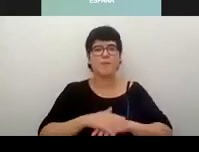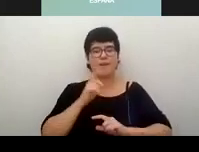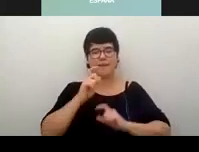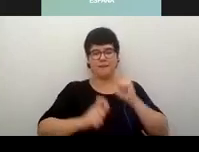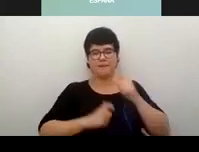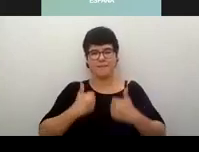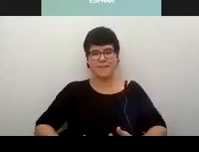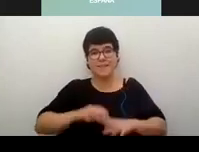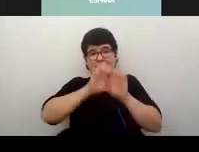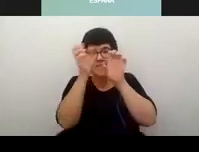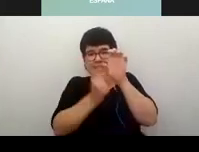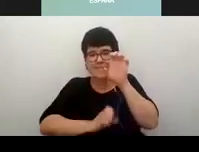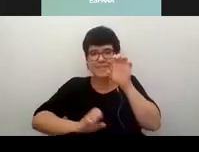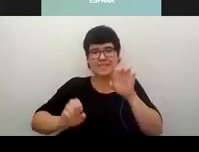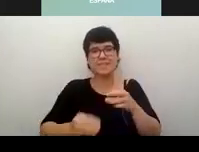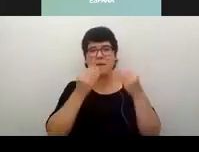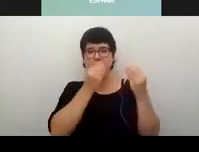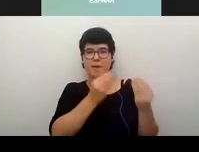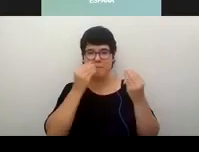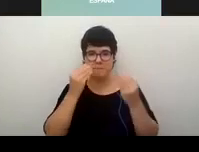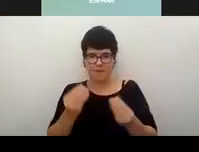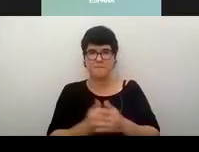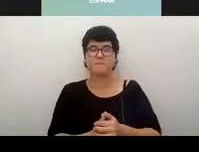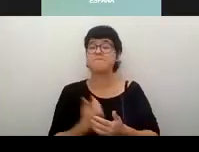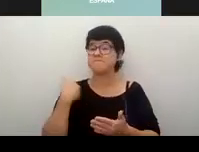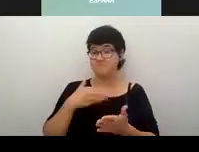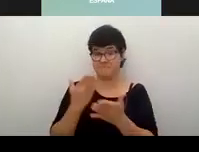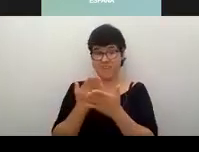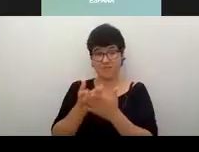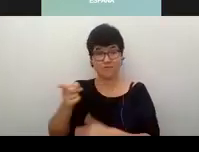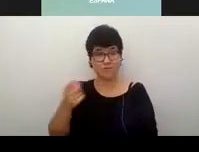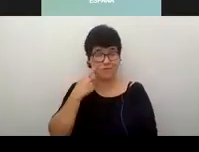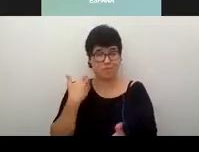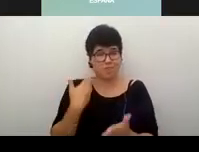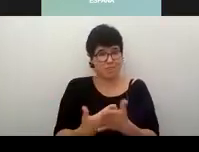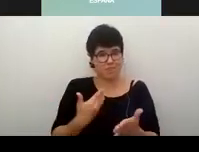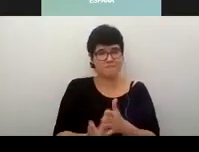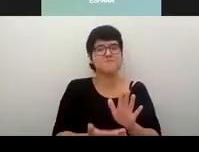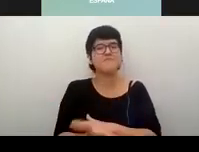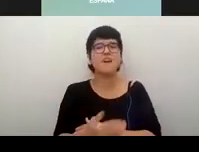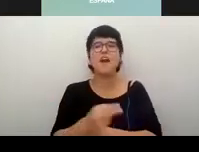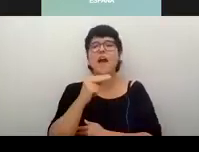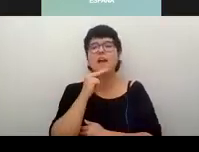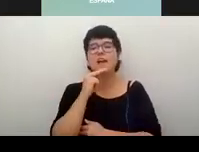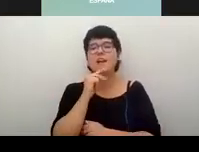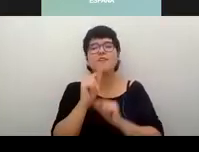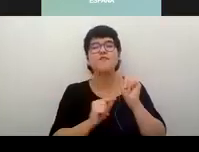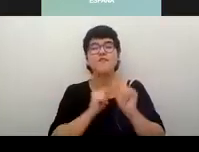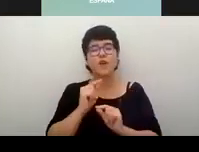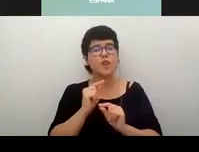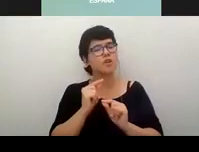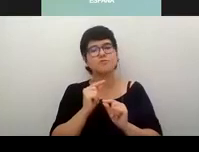a reponer esa flora intestinal adecuada. Esto sí se ha visto en este estudio, por lo tanto, después de una infección urinaria, todos hacer ejercicio